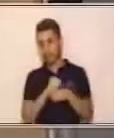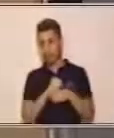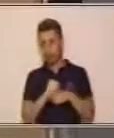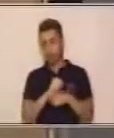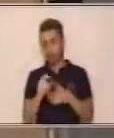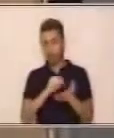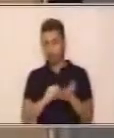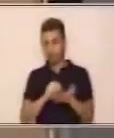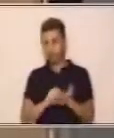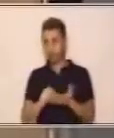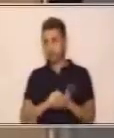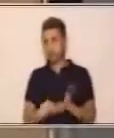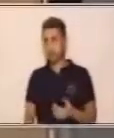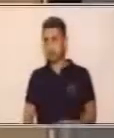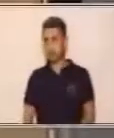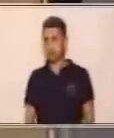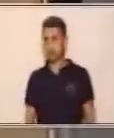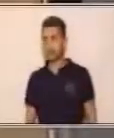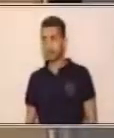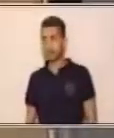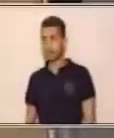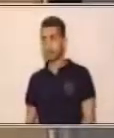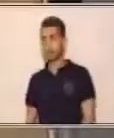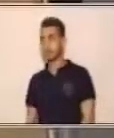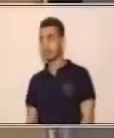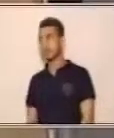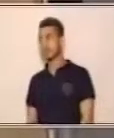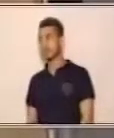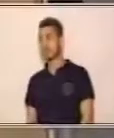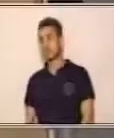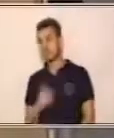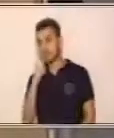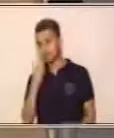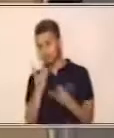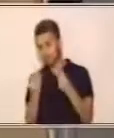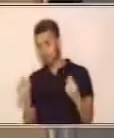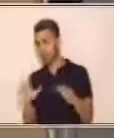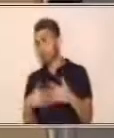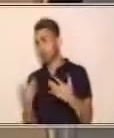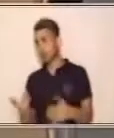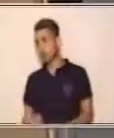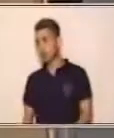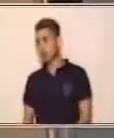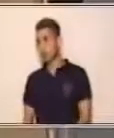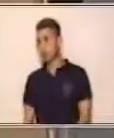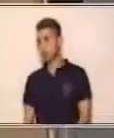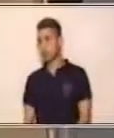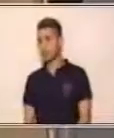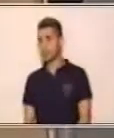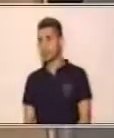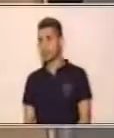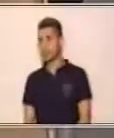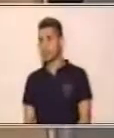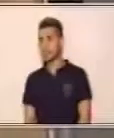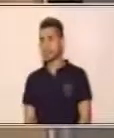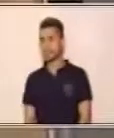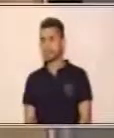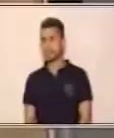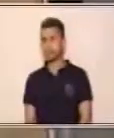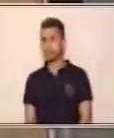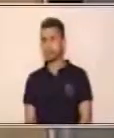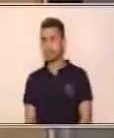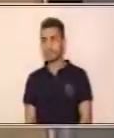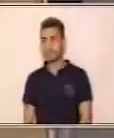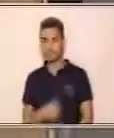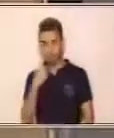sencillamente nos vamos a la parte entonces donde ya vamos a resolver y vamos a tratar de colocar entonces